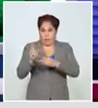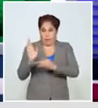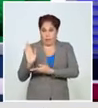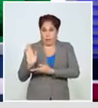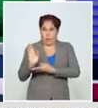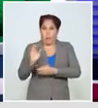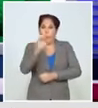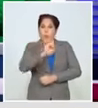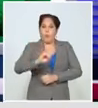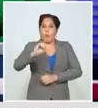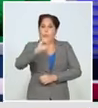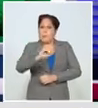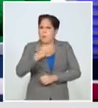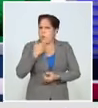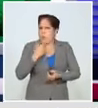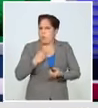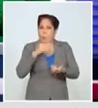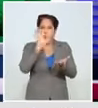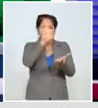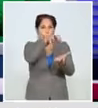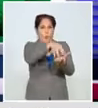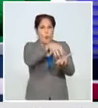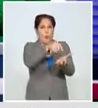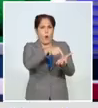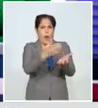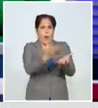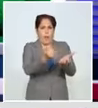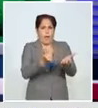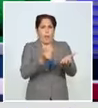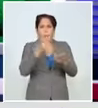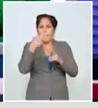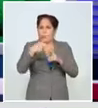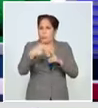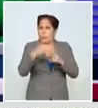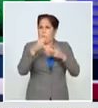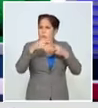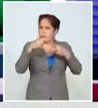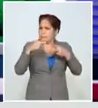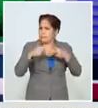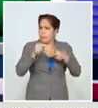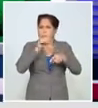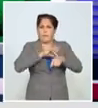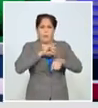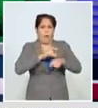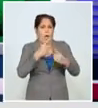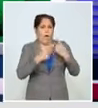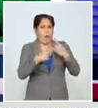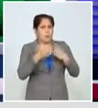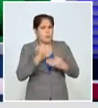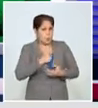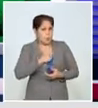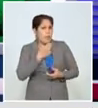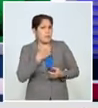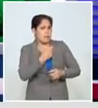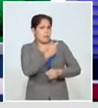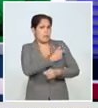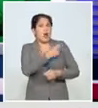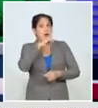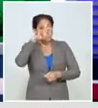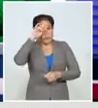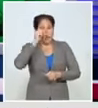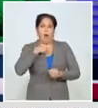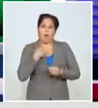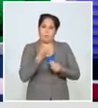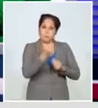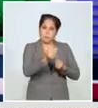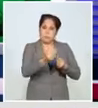organización, el número de información que se recoge con cada paciente, con cada persona que se le administra